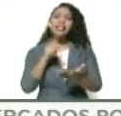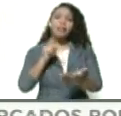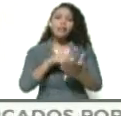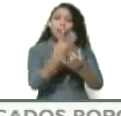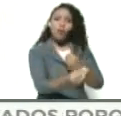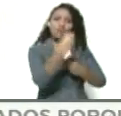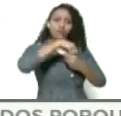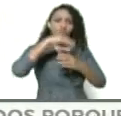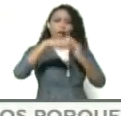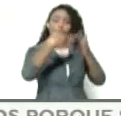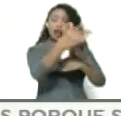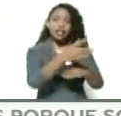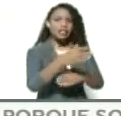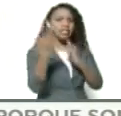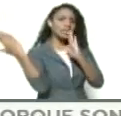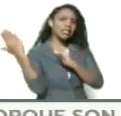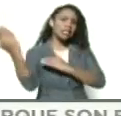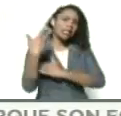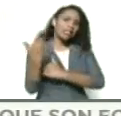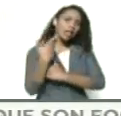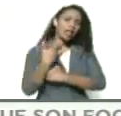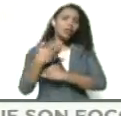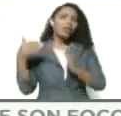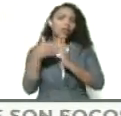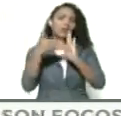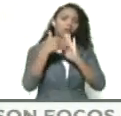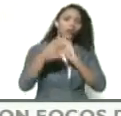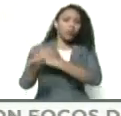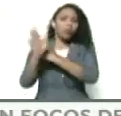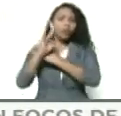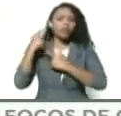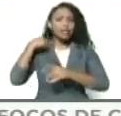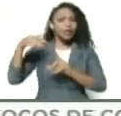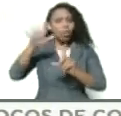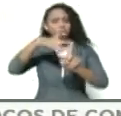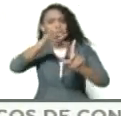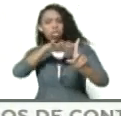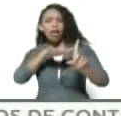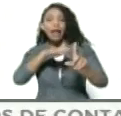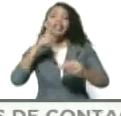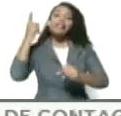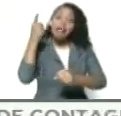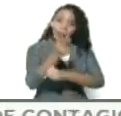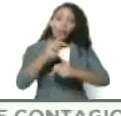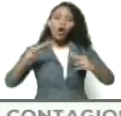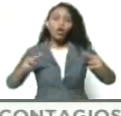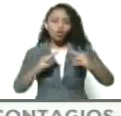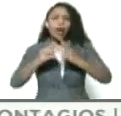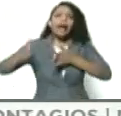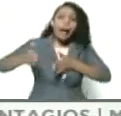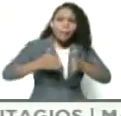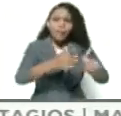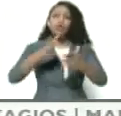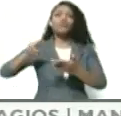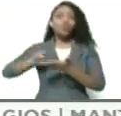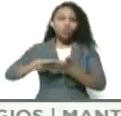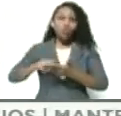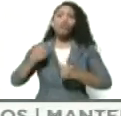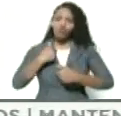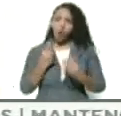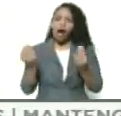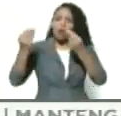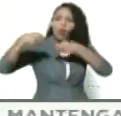sin bloqueos, sin amenazas, debemos encontrar nuestro camino, nuestra solución. Estoy de acuerdo con el